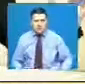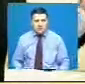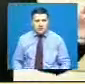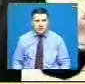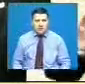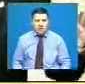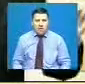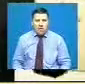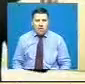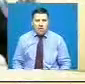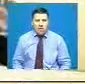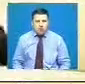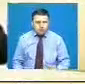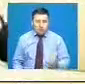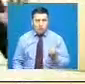Nosotros tenemos un modelo